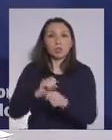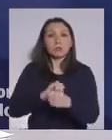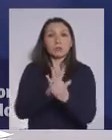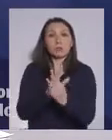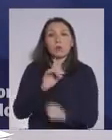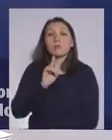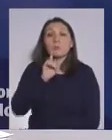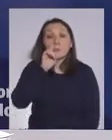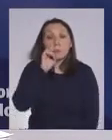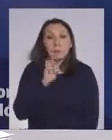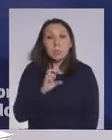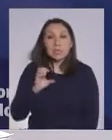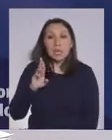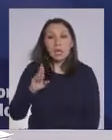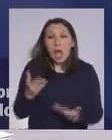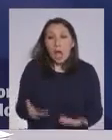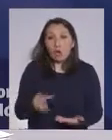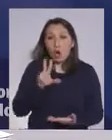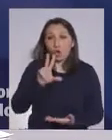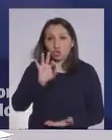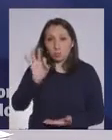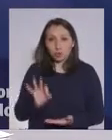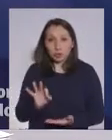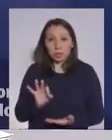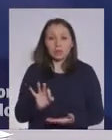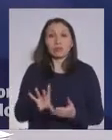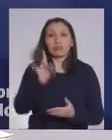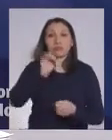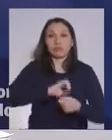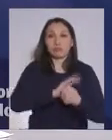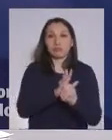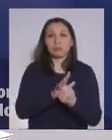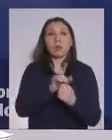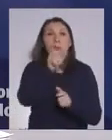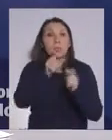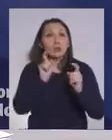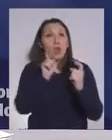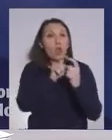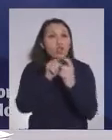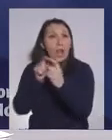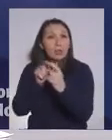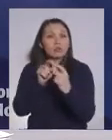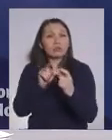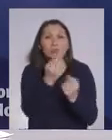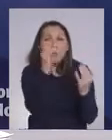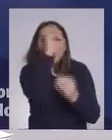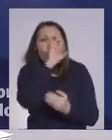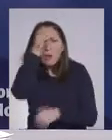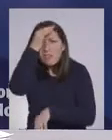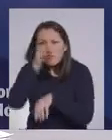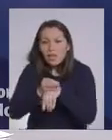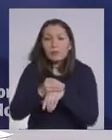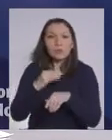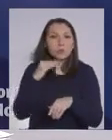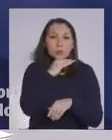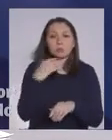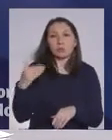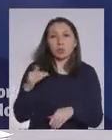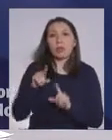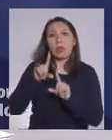pcr que llevan un 18 por ciento el porcentaje de casos contactados o sea la trazabilidad que es muy importante dentro de